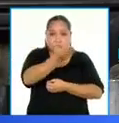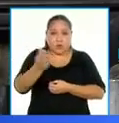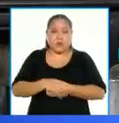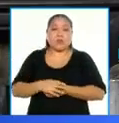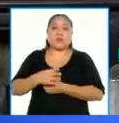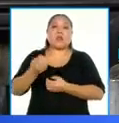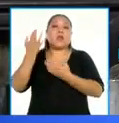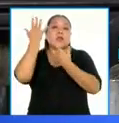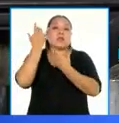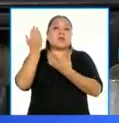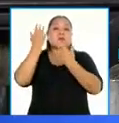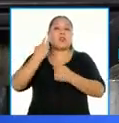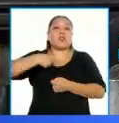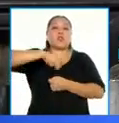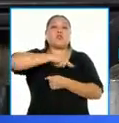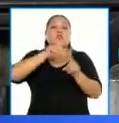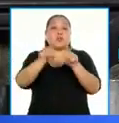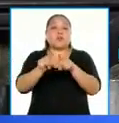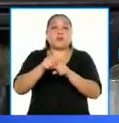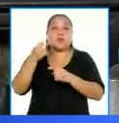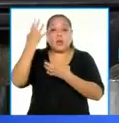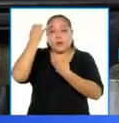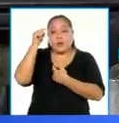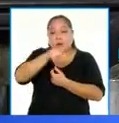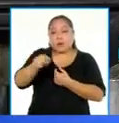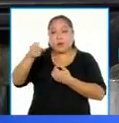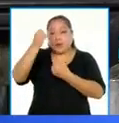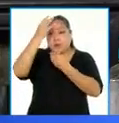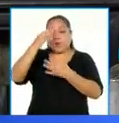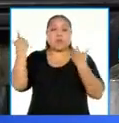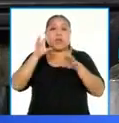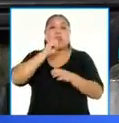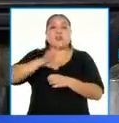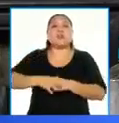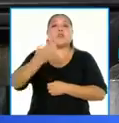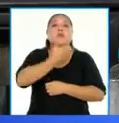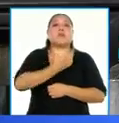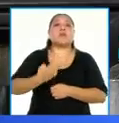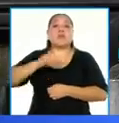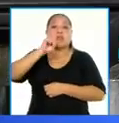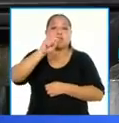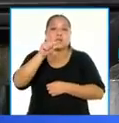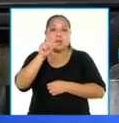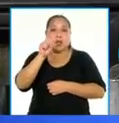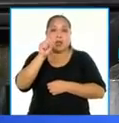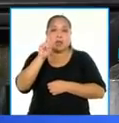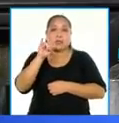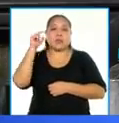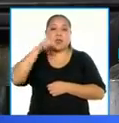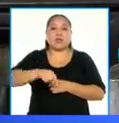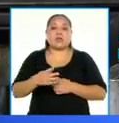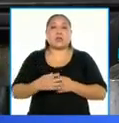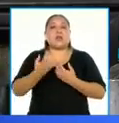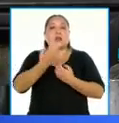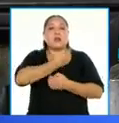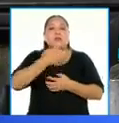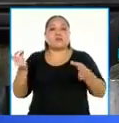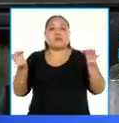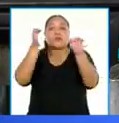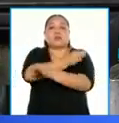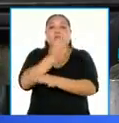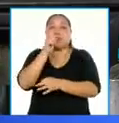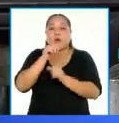están esperando y nosotros también, porque como bien ha señalado el presidente Sagasti, este gobierno de transición y emergencia